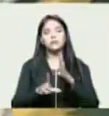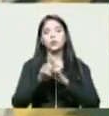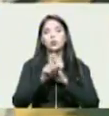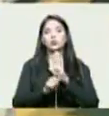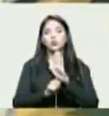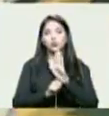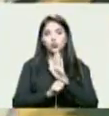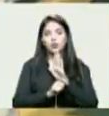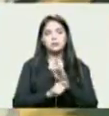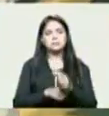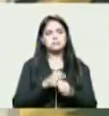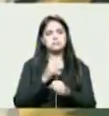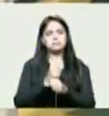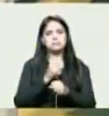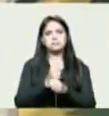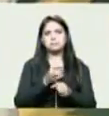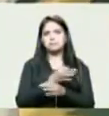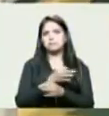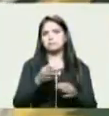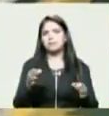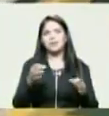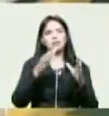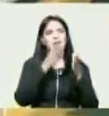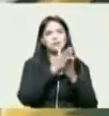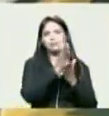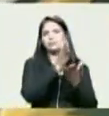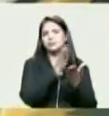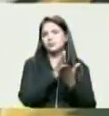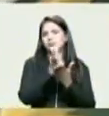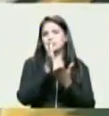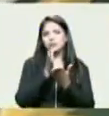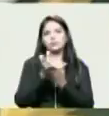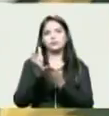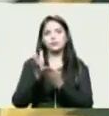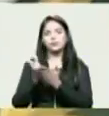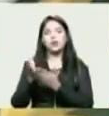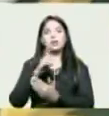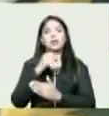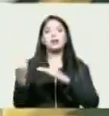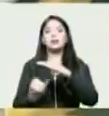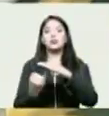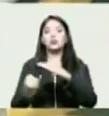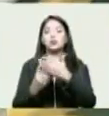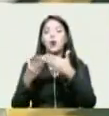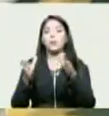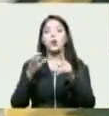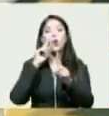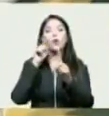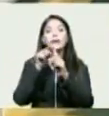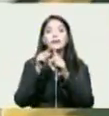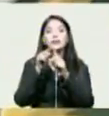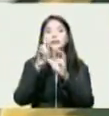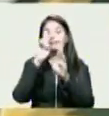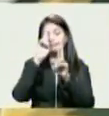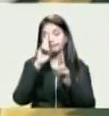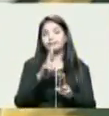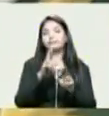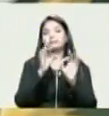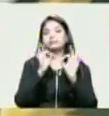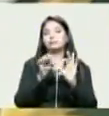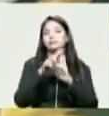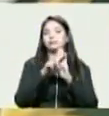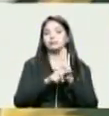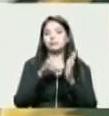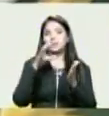y eficiente de todas las ramas de los poderes públicos con el objeto de dar cumplimiento a los fines